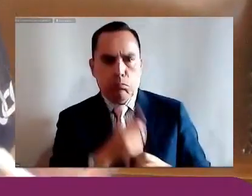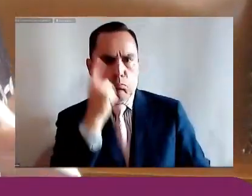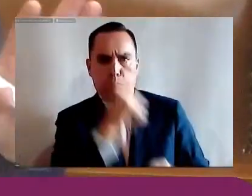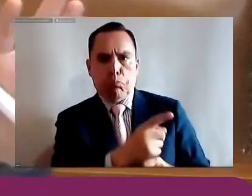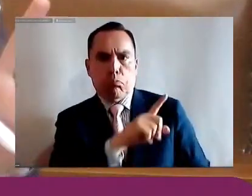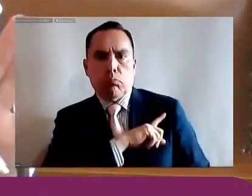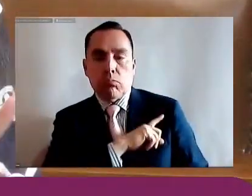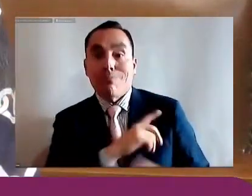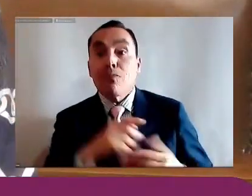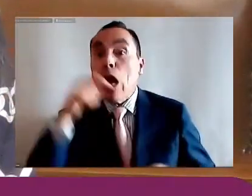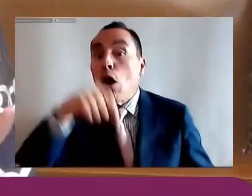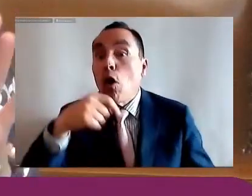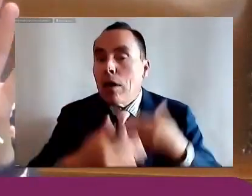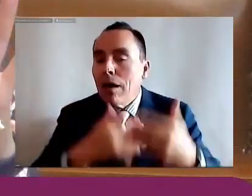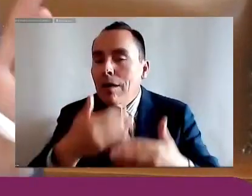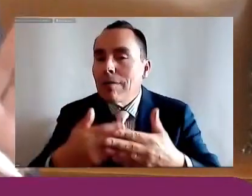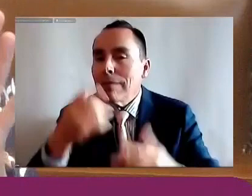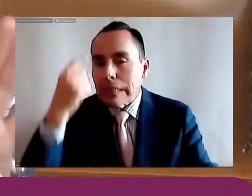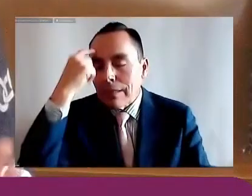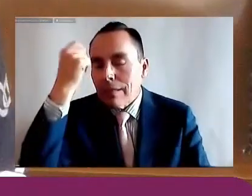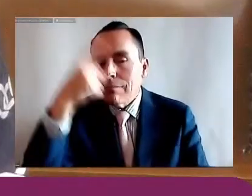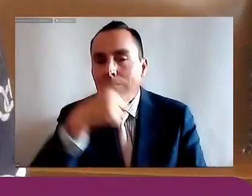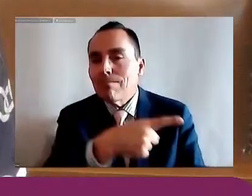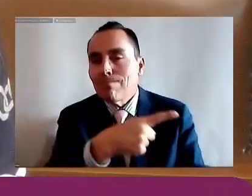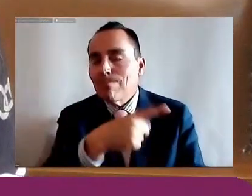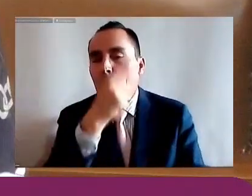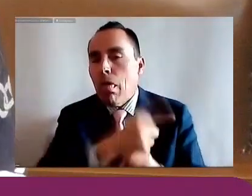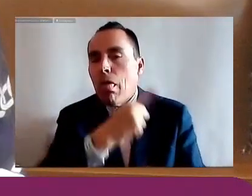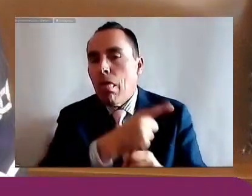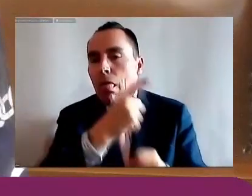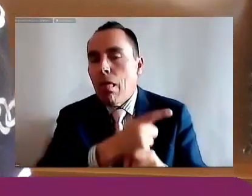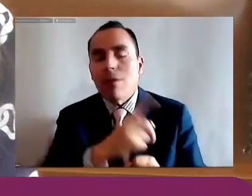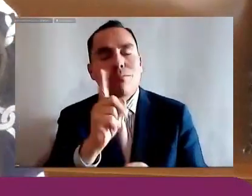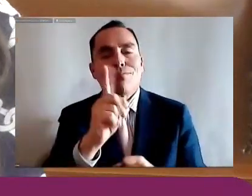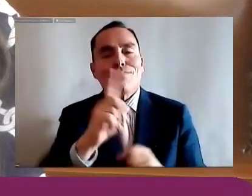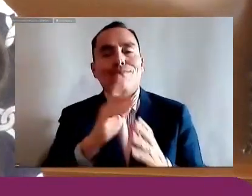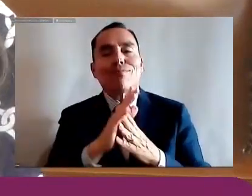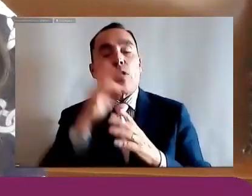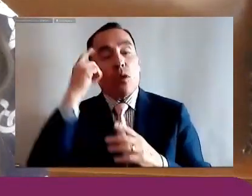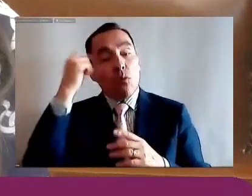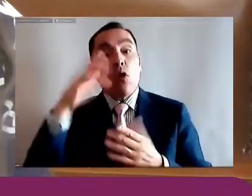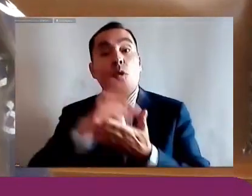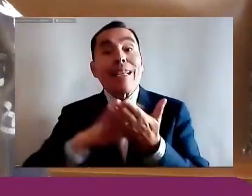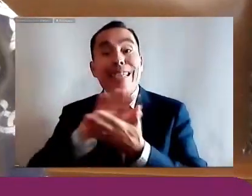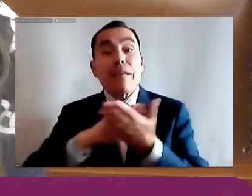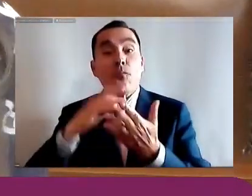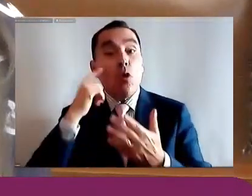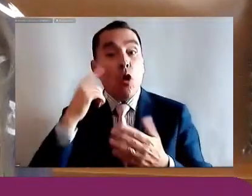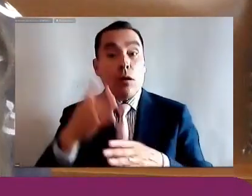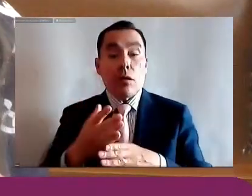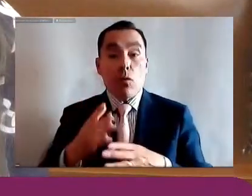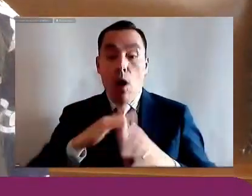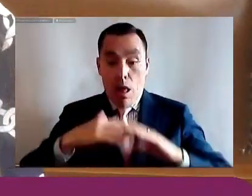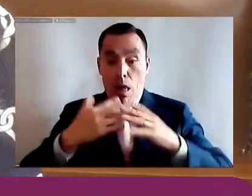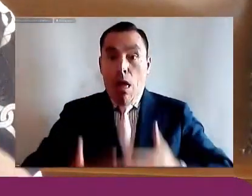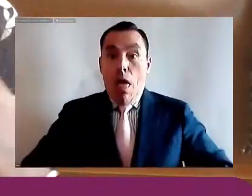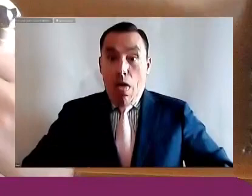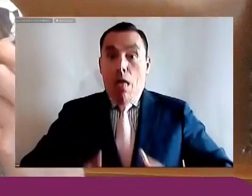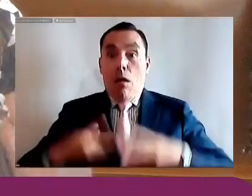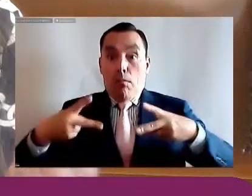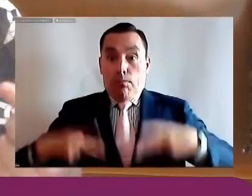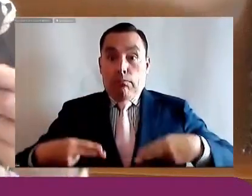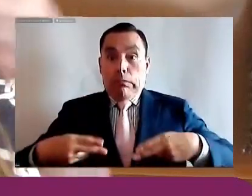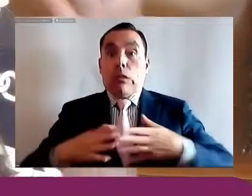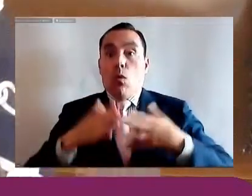más. En materia, por ejemplo, de anticoncepciones fallidas, ya tenemos bastantes fallos, tanto